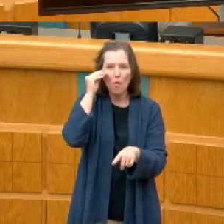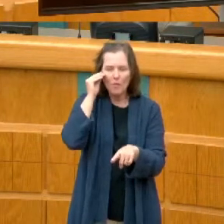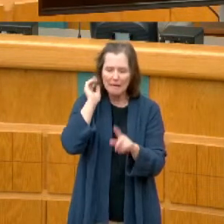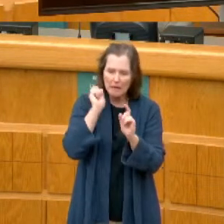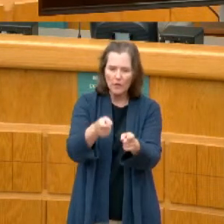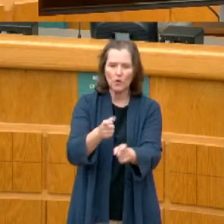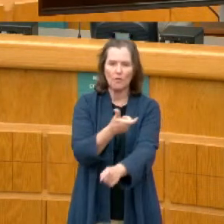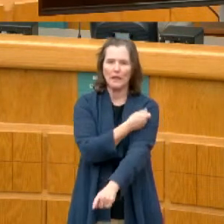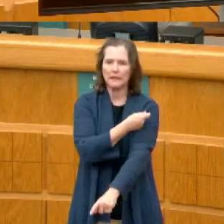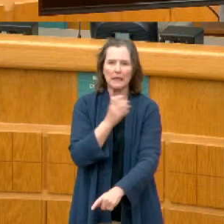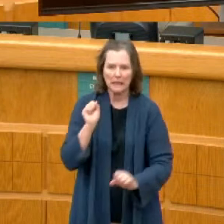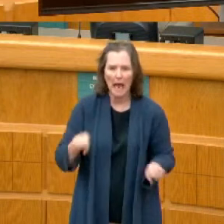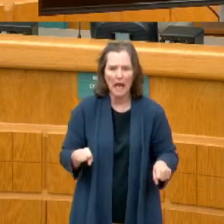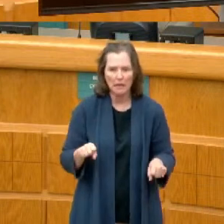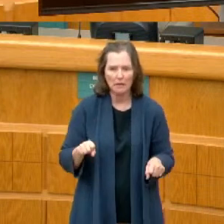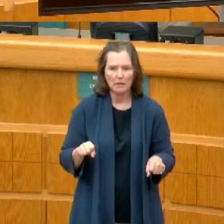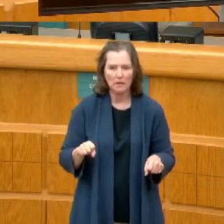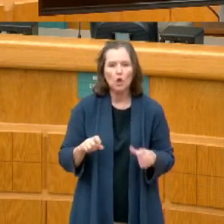We're in crisis again.